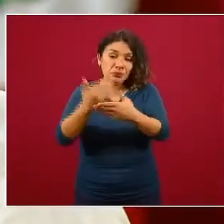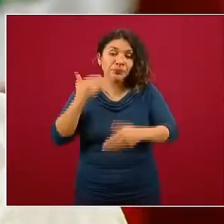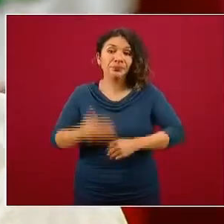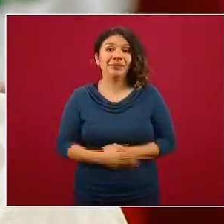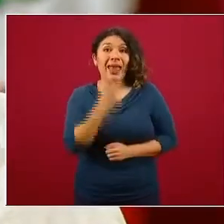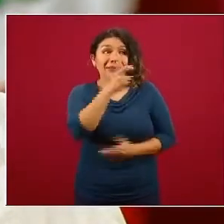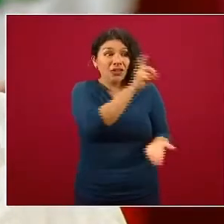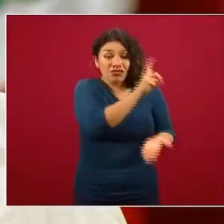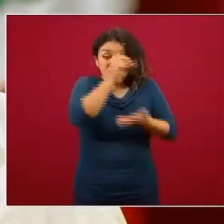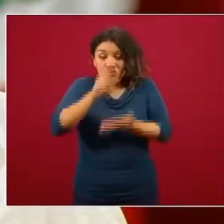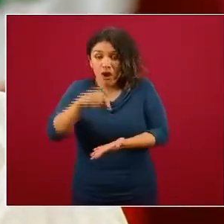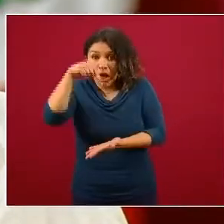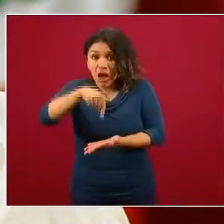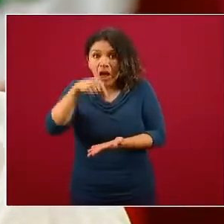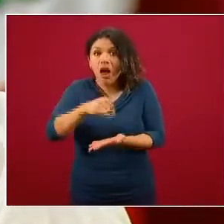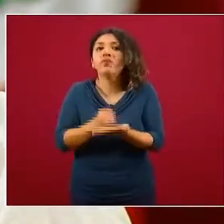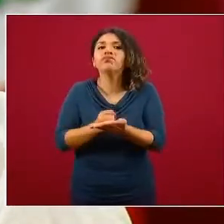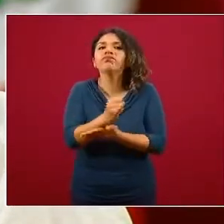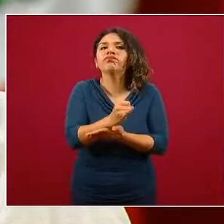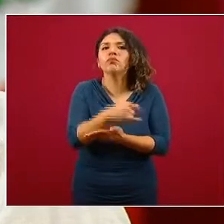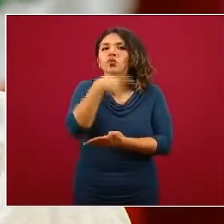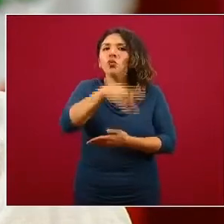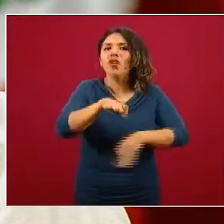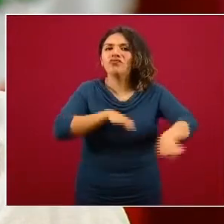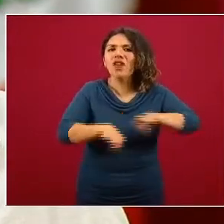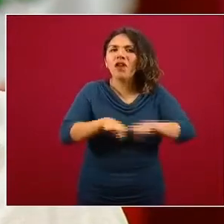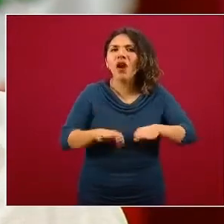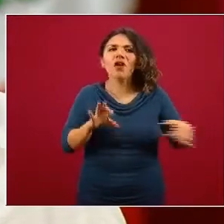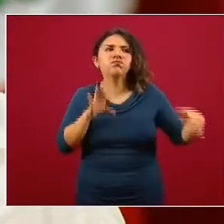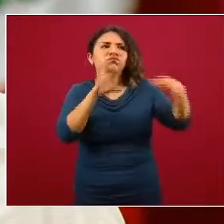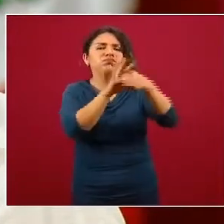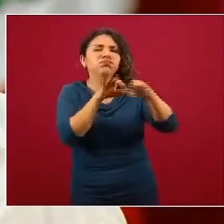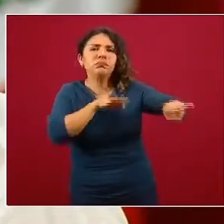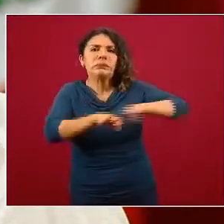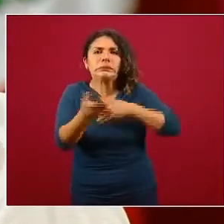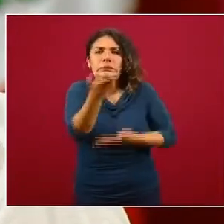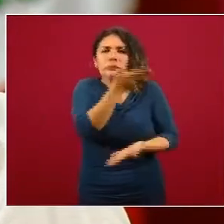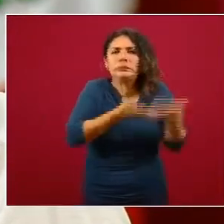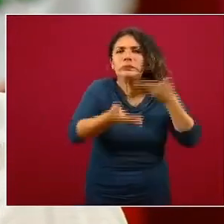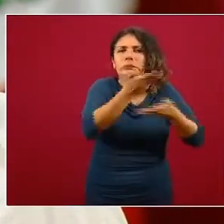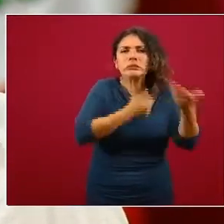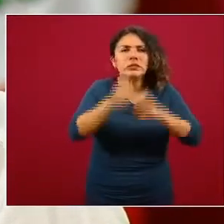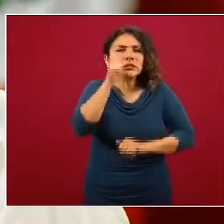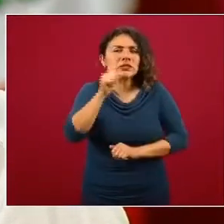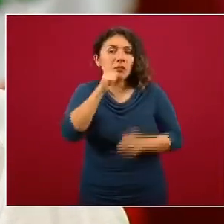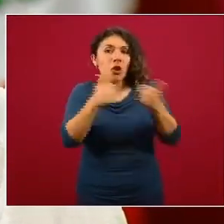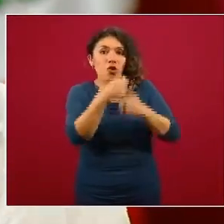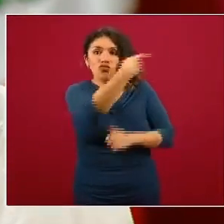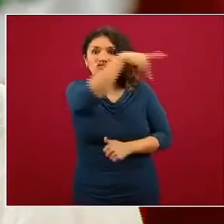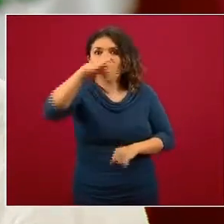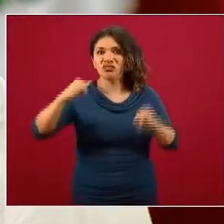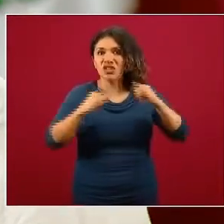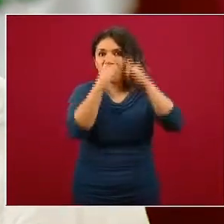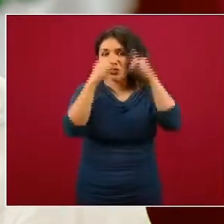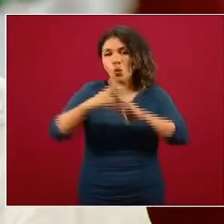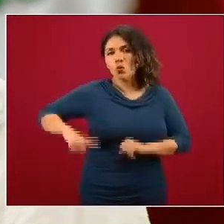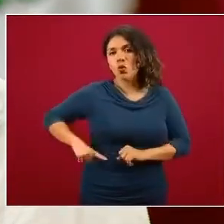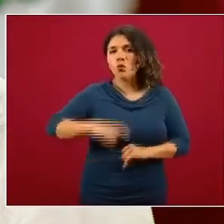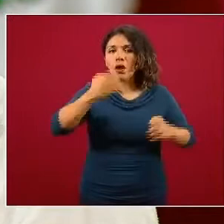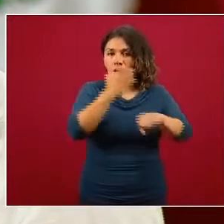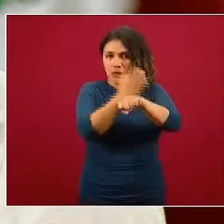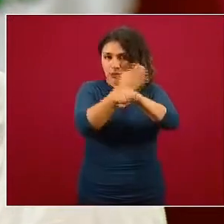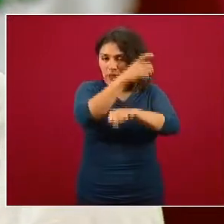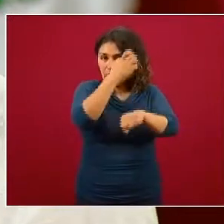donativo precisamente procede de este trabajo de colaboración que hemos tenido con estas instituciones, con el gobierno de Estados